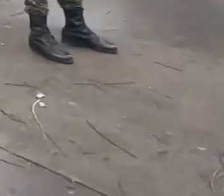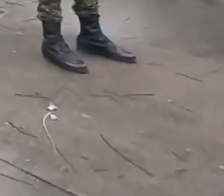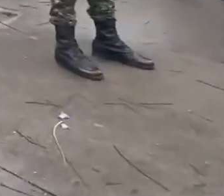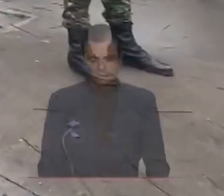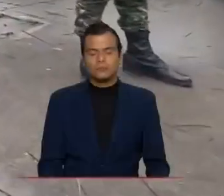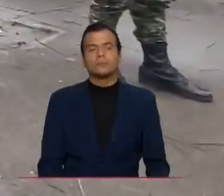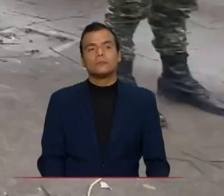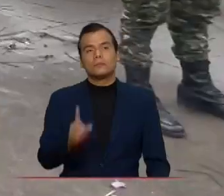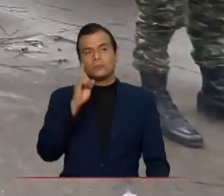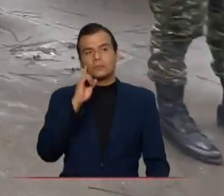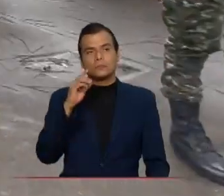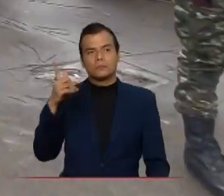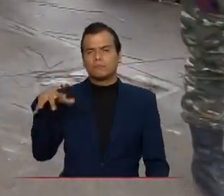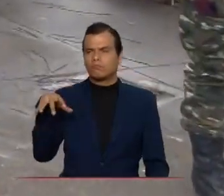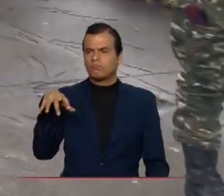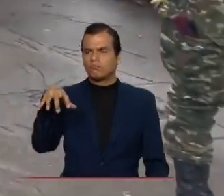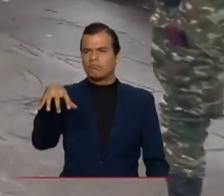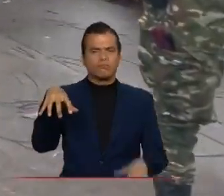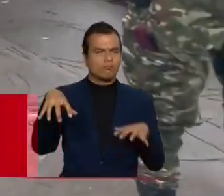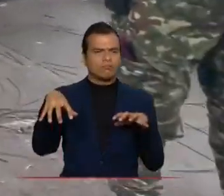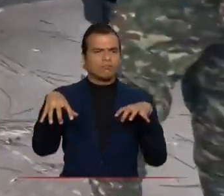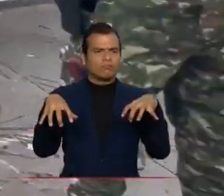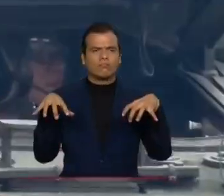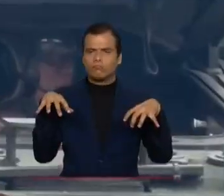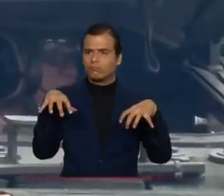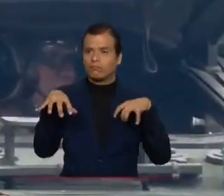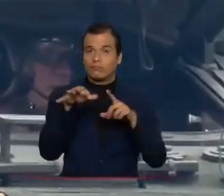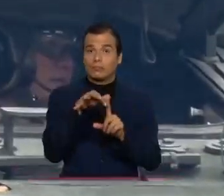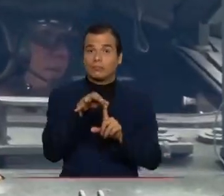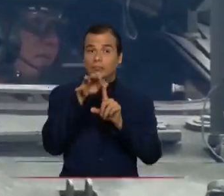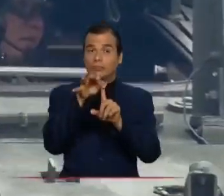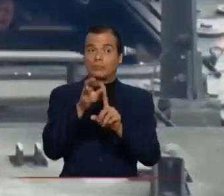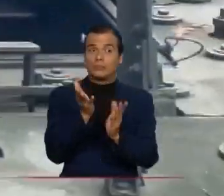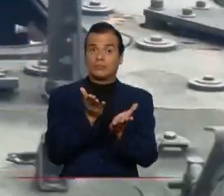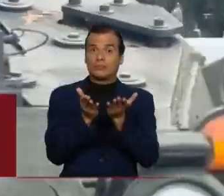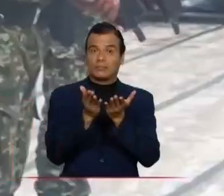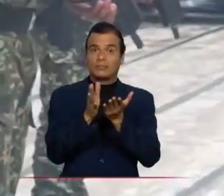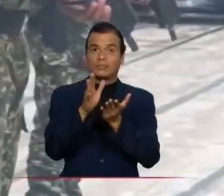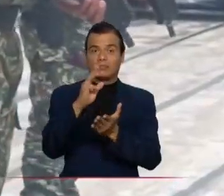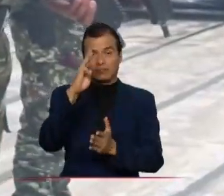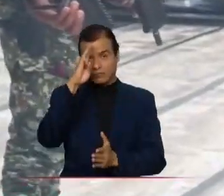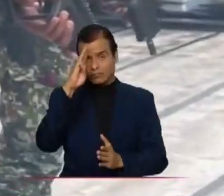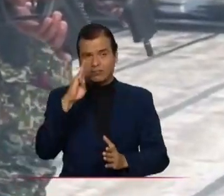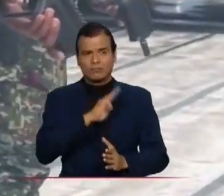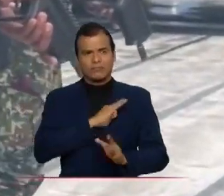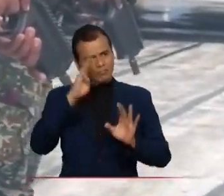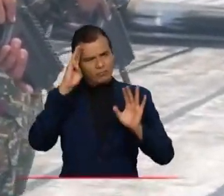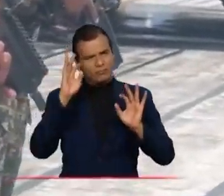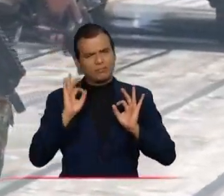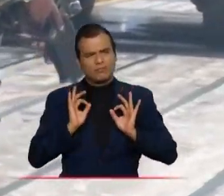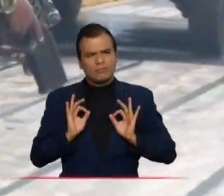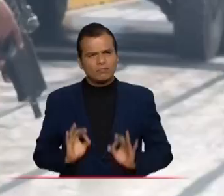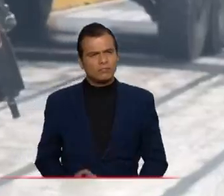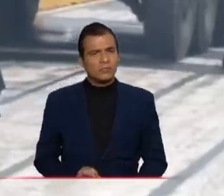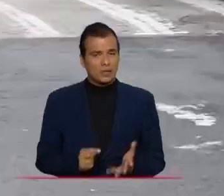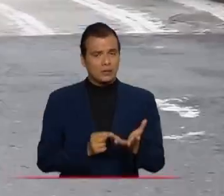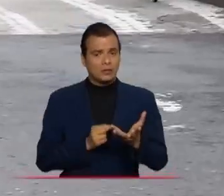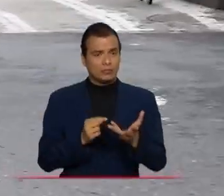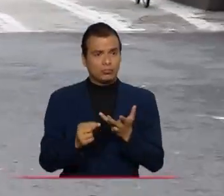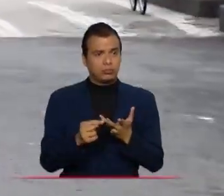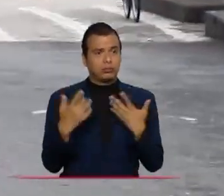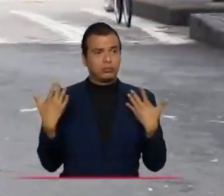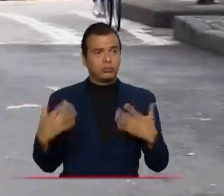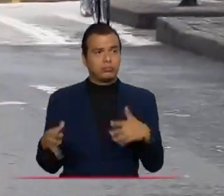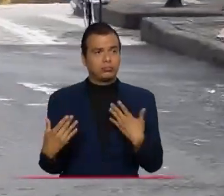Estos son los tanques del ejército acondicionados con blindaje especial, ametralladora, artillería pesada y hasta lanzagranadas que